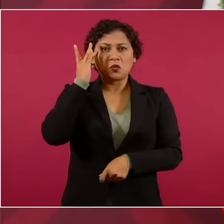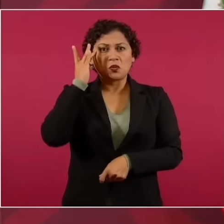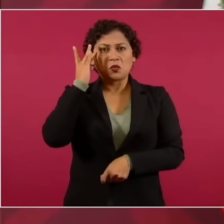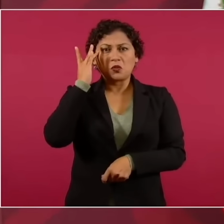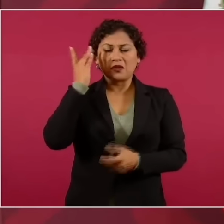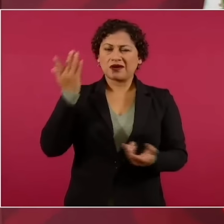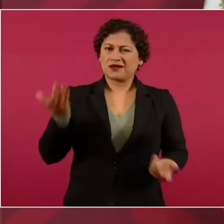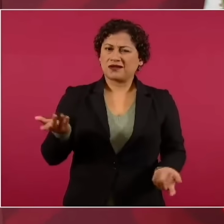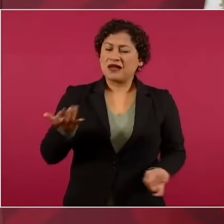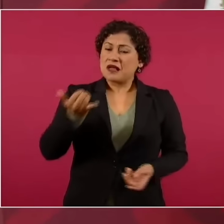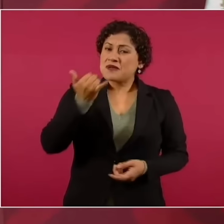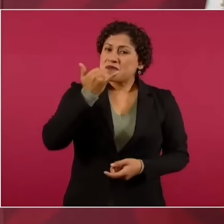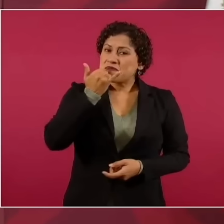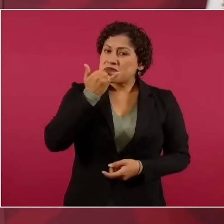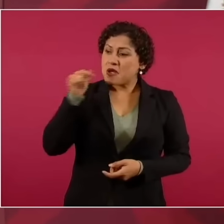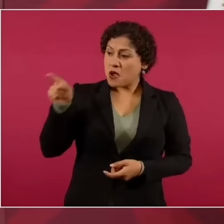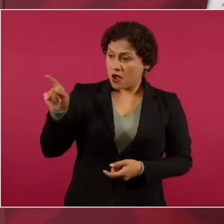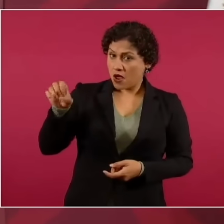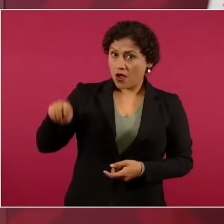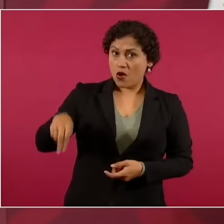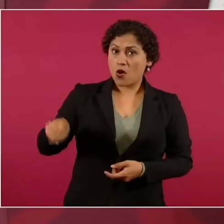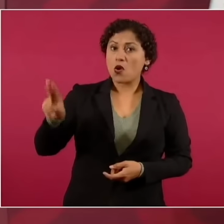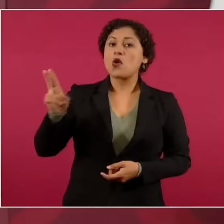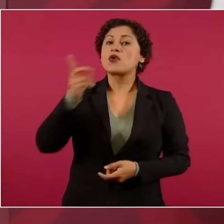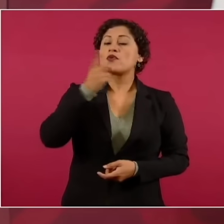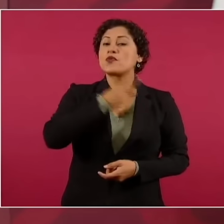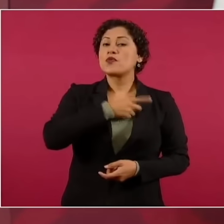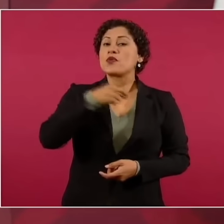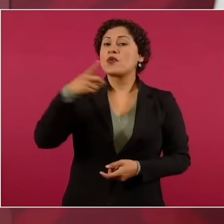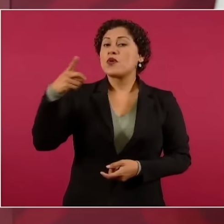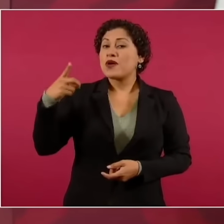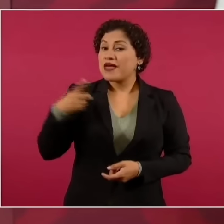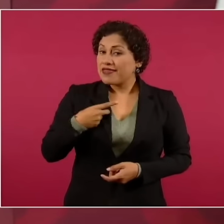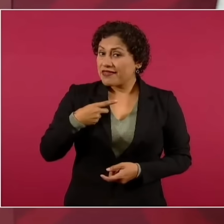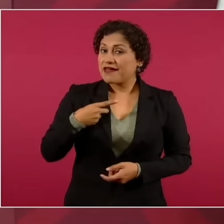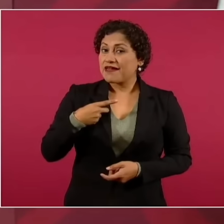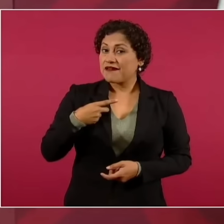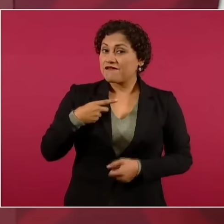cuando deberían de tener una actitud